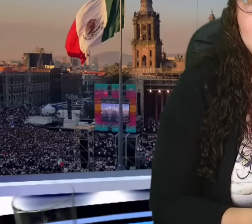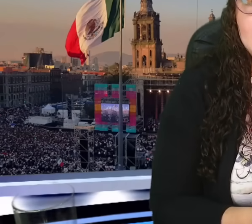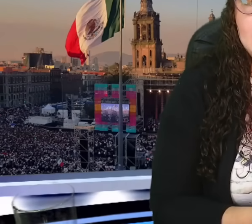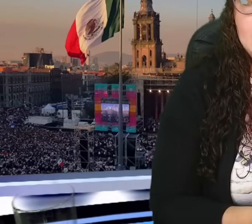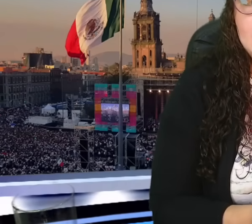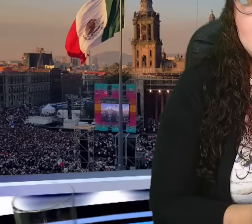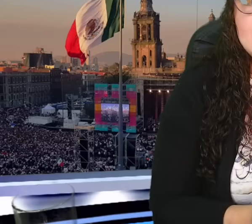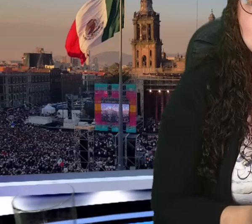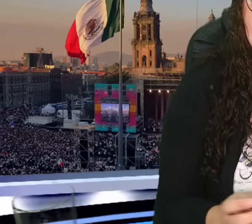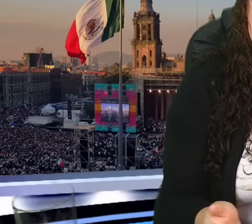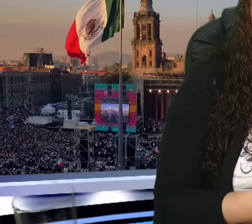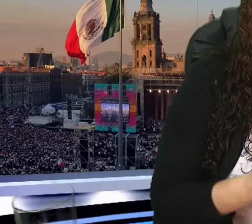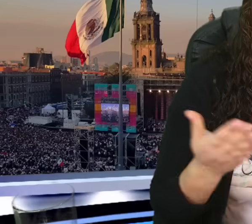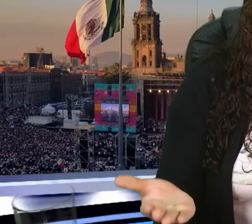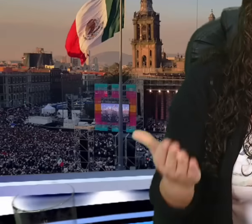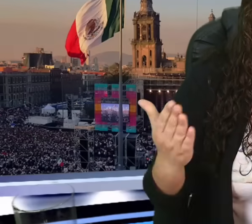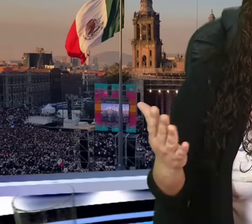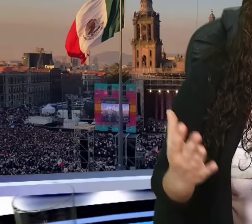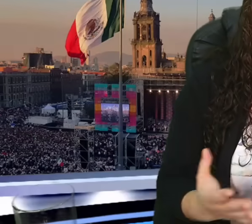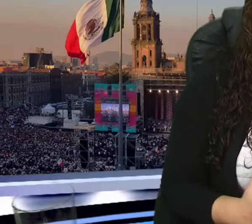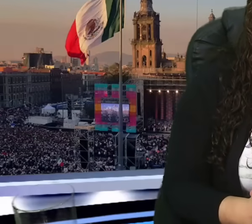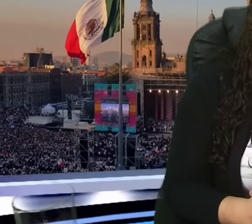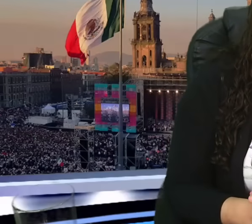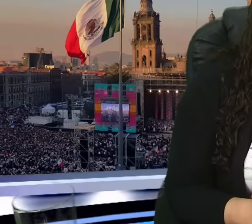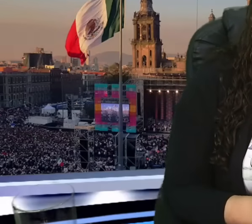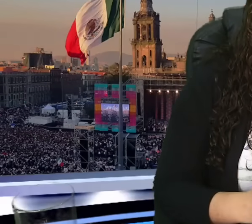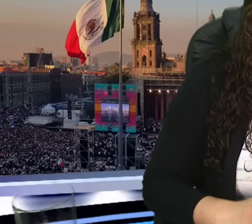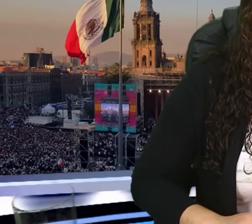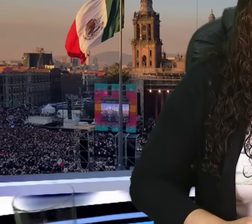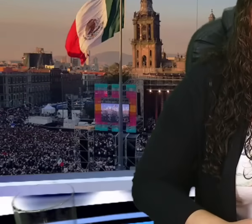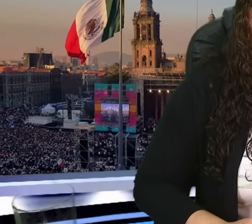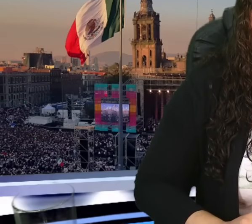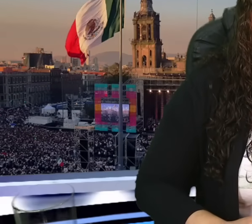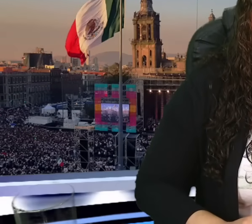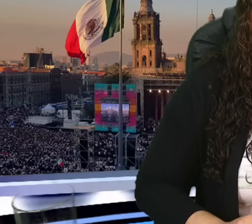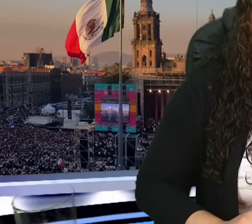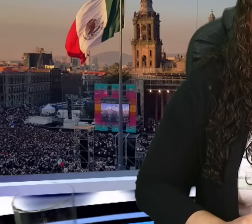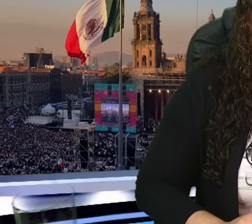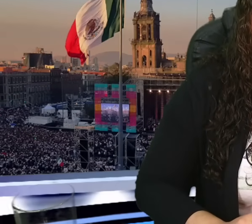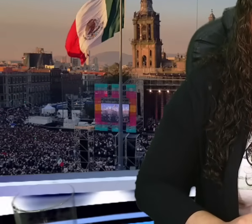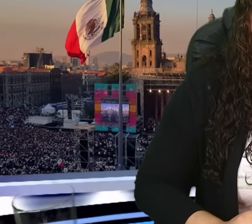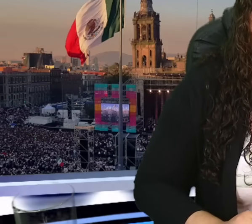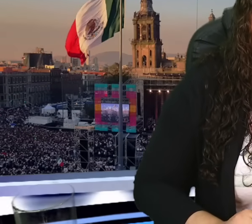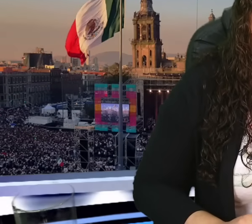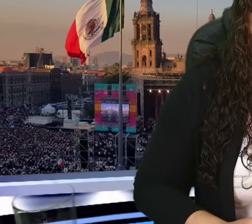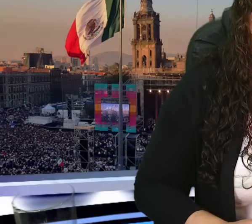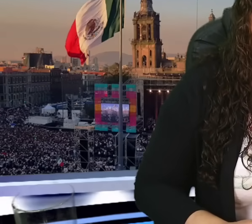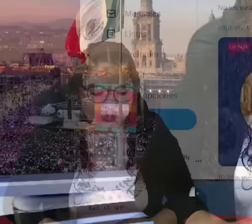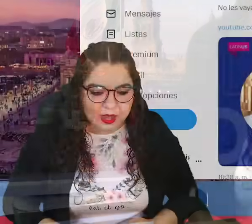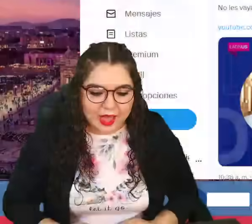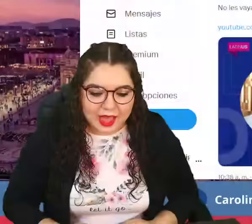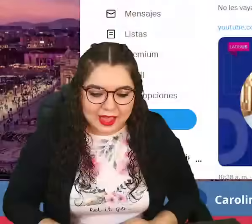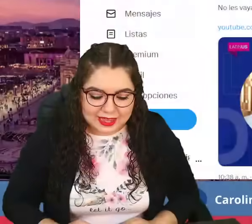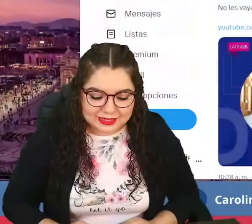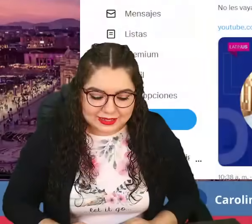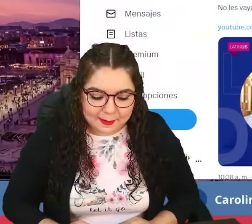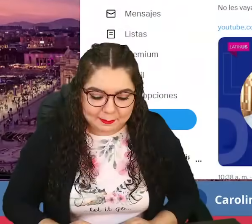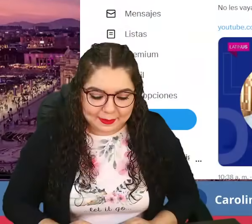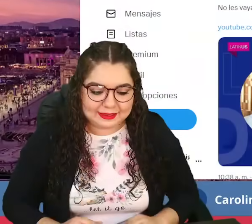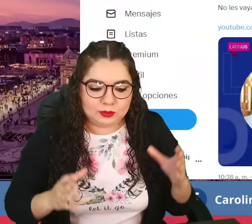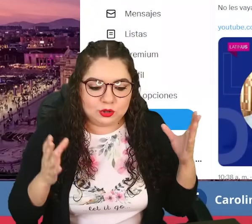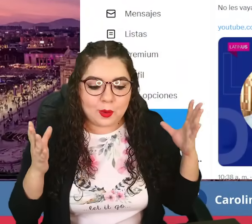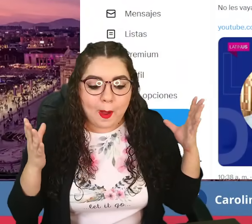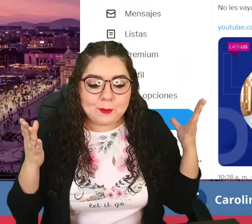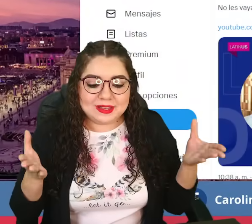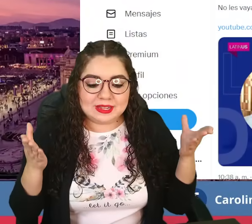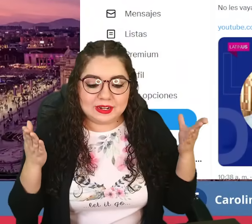con las declaraciones del padre Pistolas? Bueno, simple y sencillamente, mi querida familia, vamos a esa